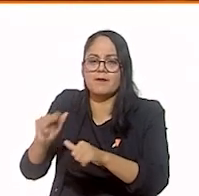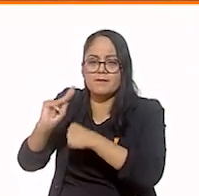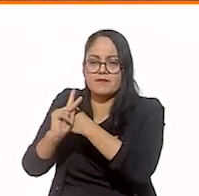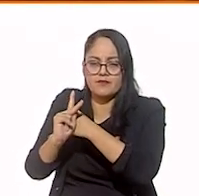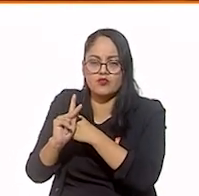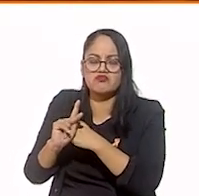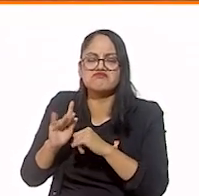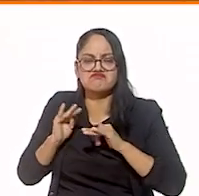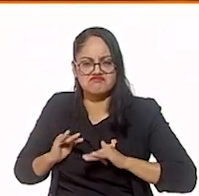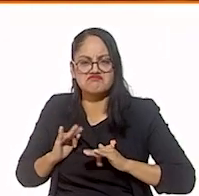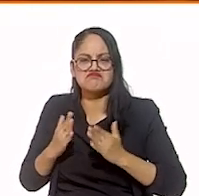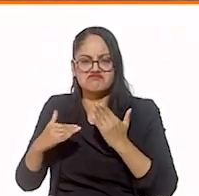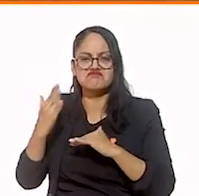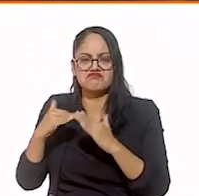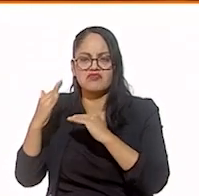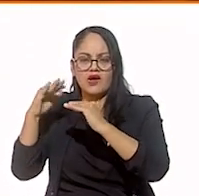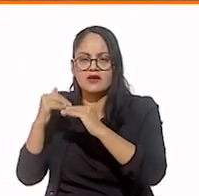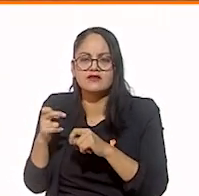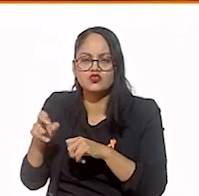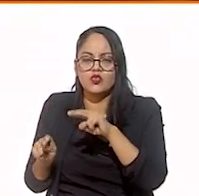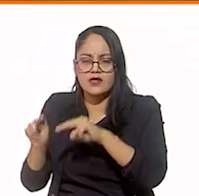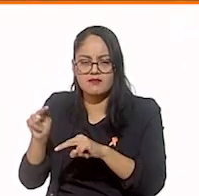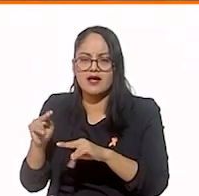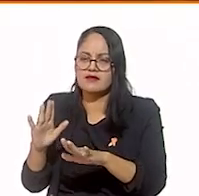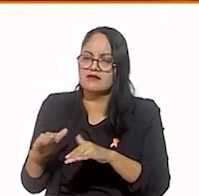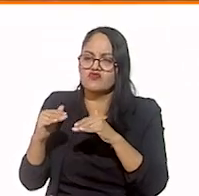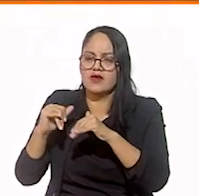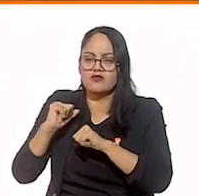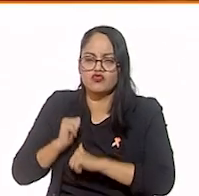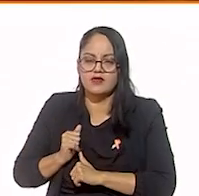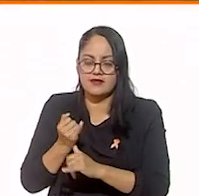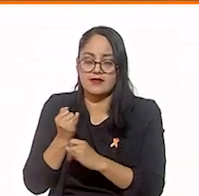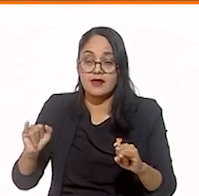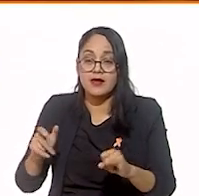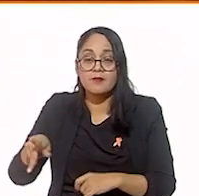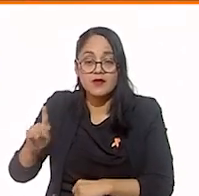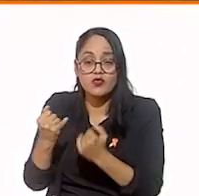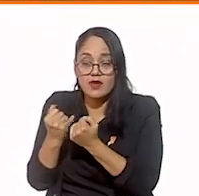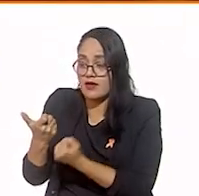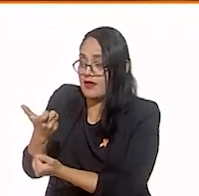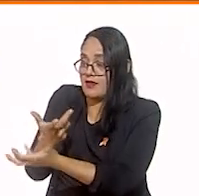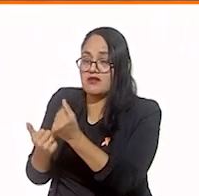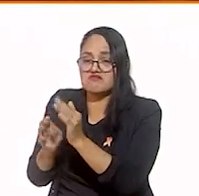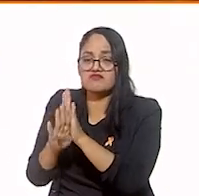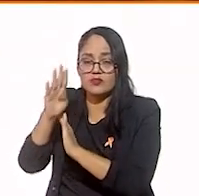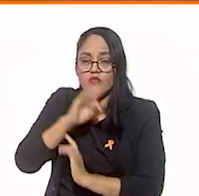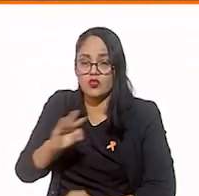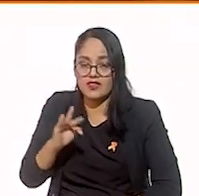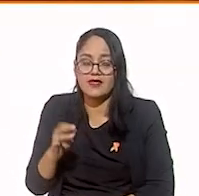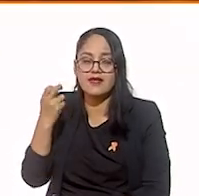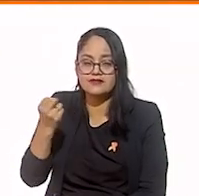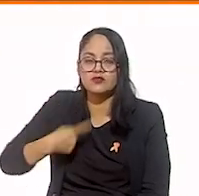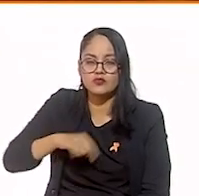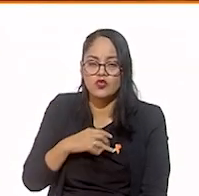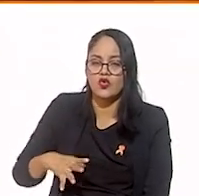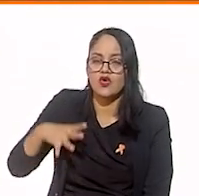patria que logre mantener su estatus de soberanía frente a la intervención, pero que también pueda recuperarse económicamente. Y eso pasa por esfuerzos que van más allá